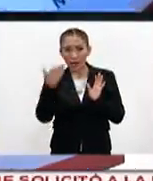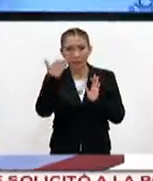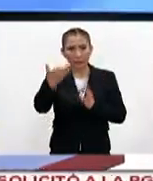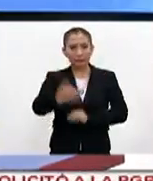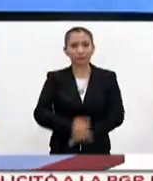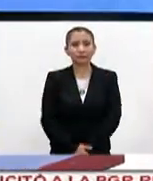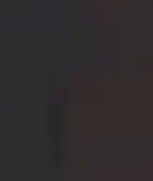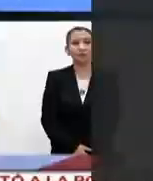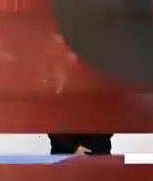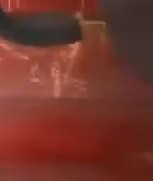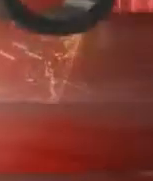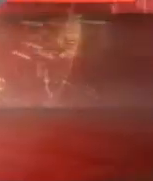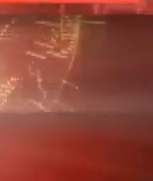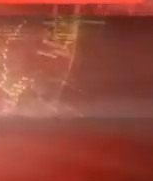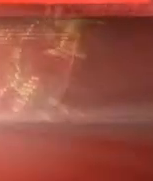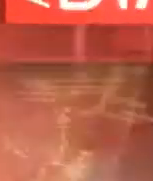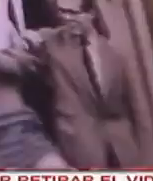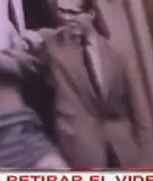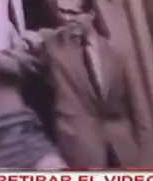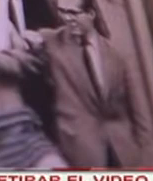tiempos.